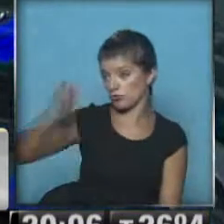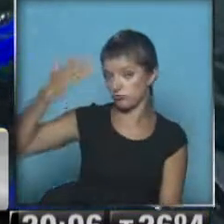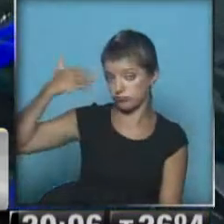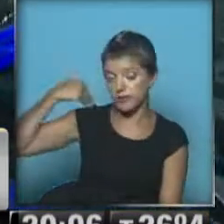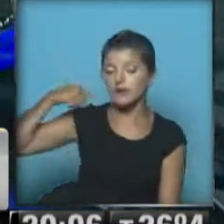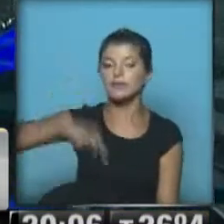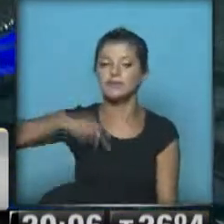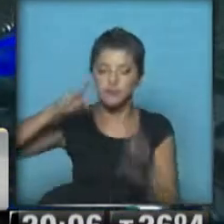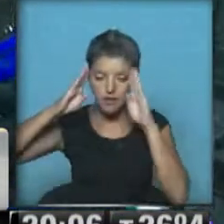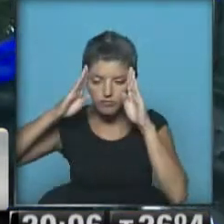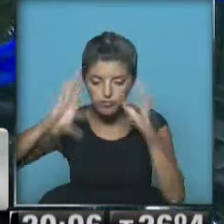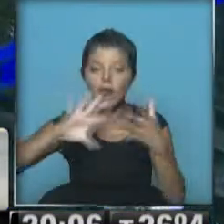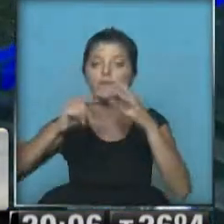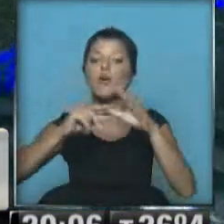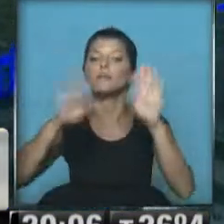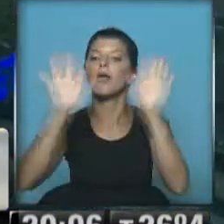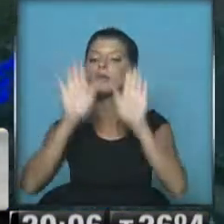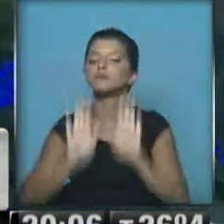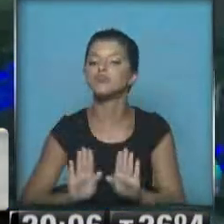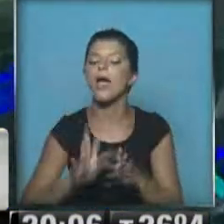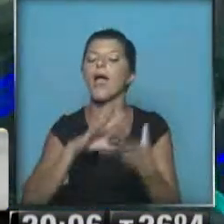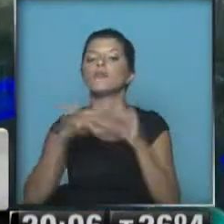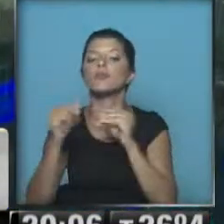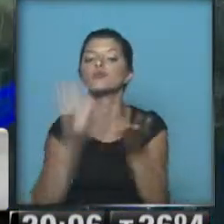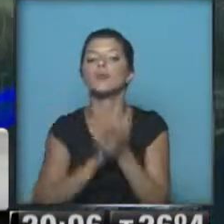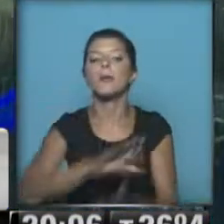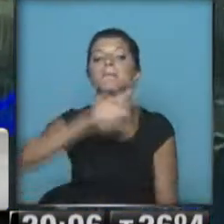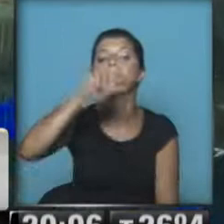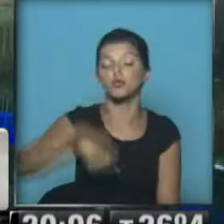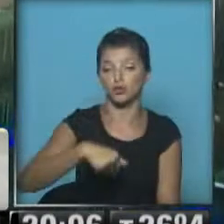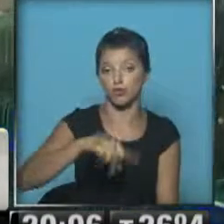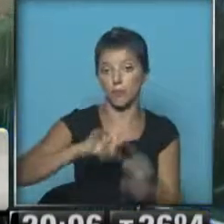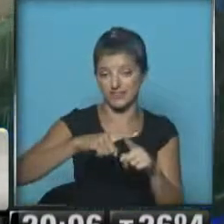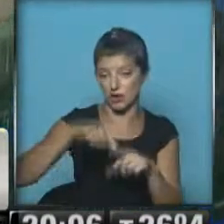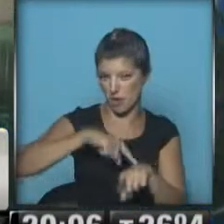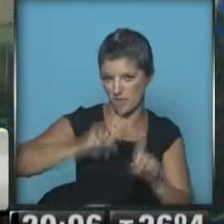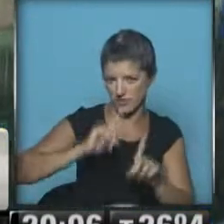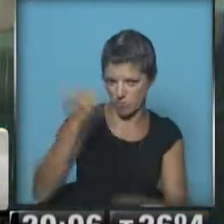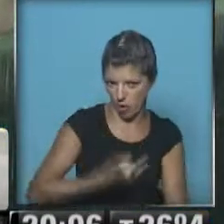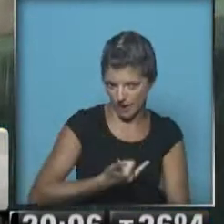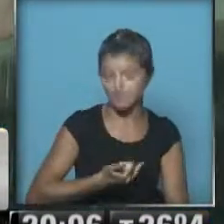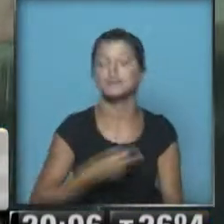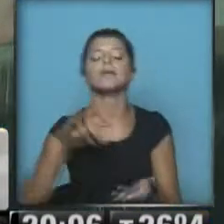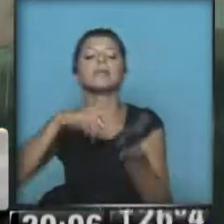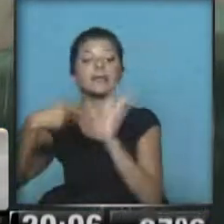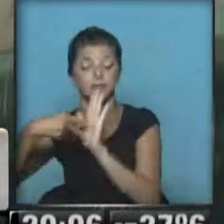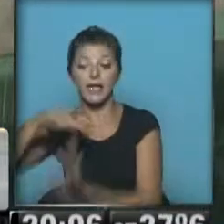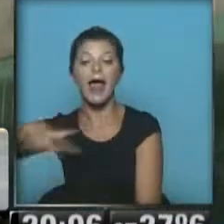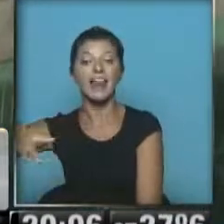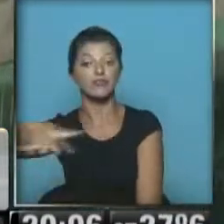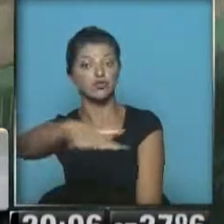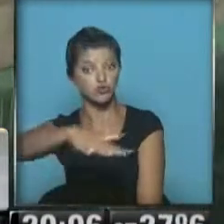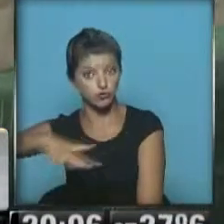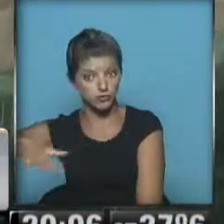eje organizador las posiciones respecto al proyecto político en curso y vigente. Es decir, la sociedad está